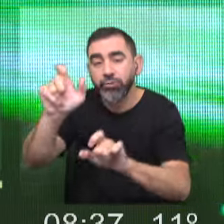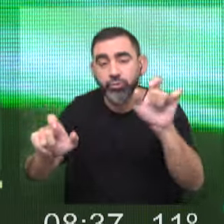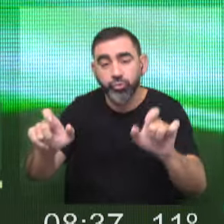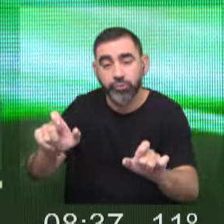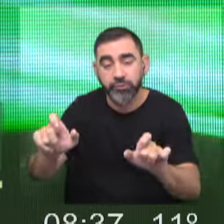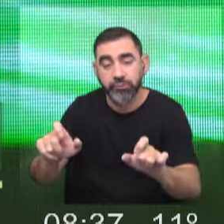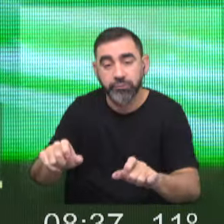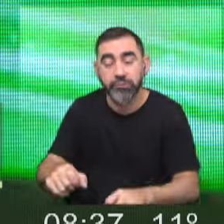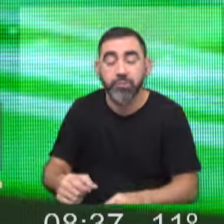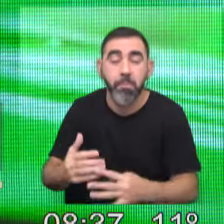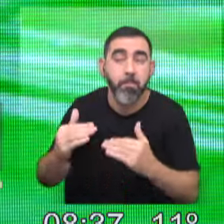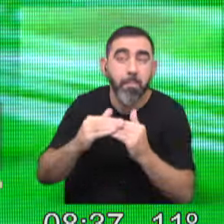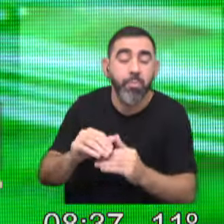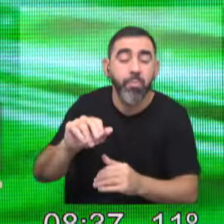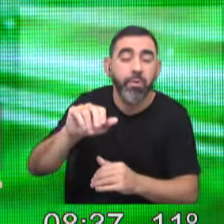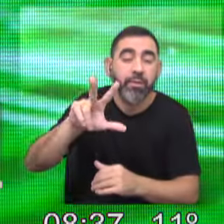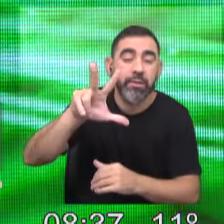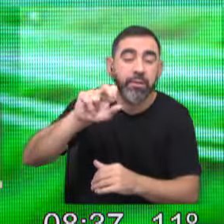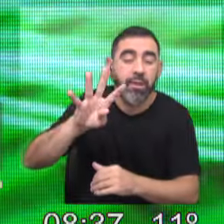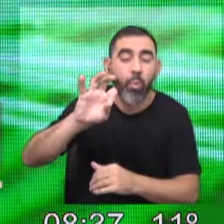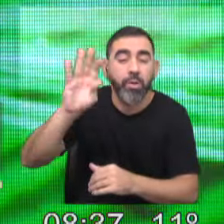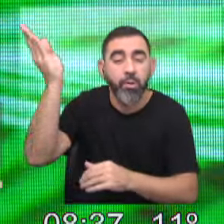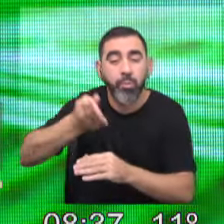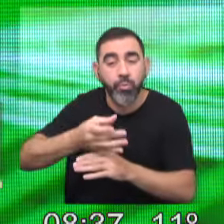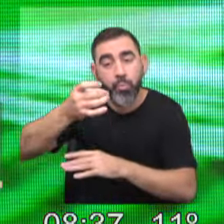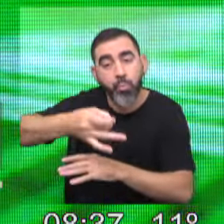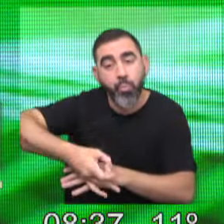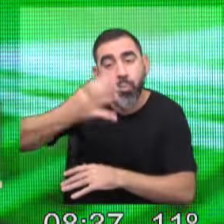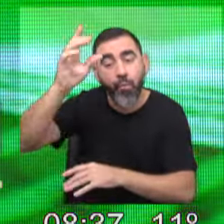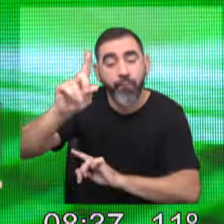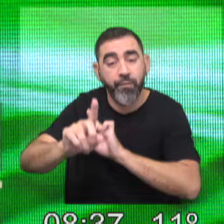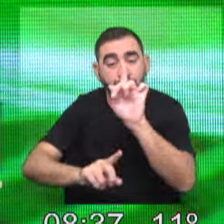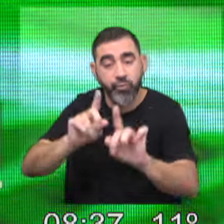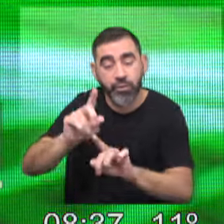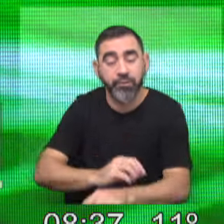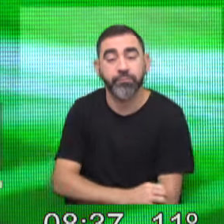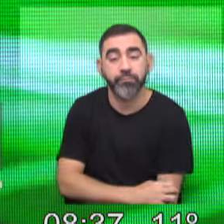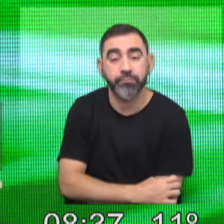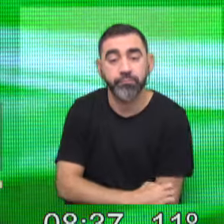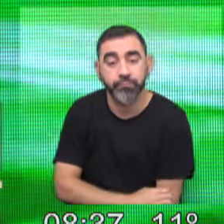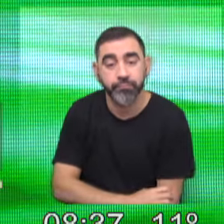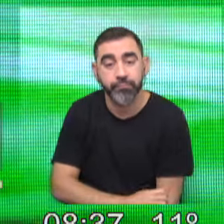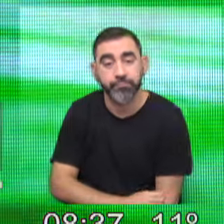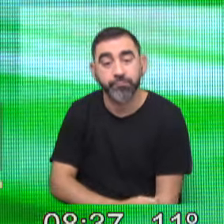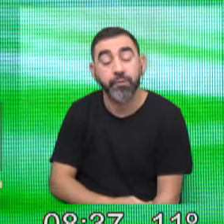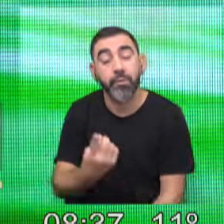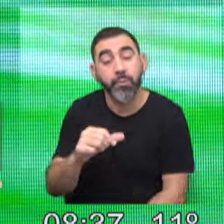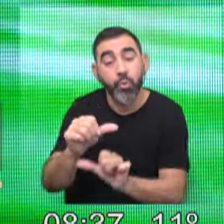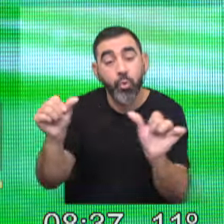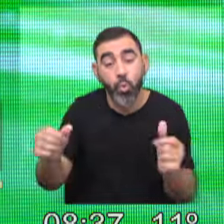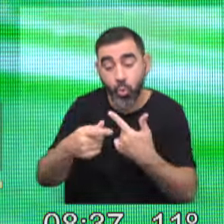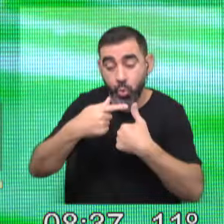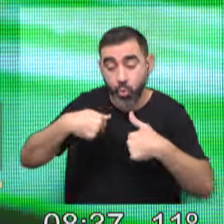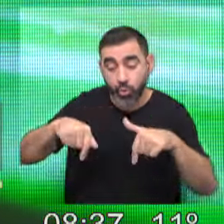los cuales por lo menos el 30%, el 40% fueron académicos. Claro. Pero ¿cuál es el problema? Lo hicimos nosotros